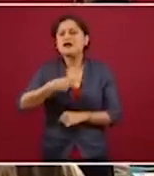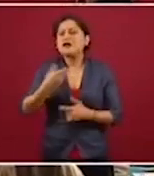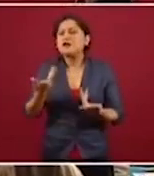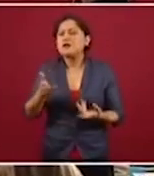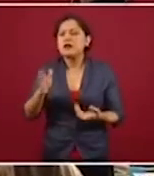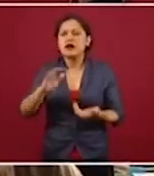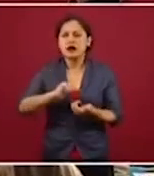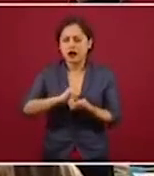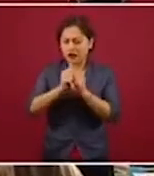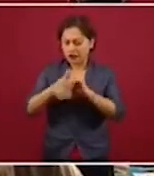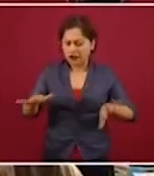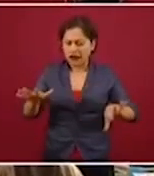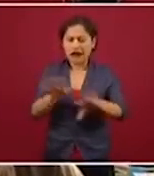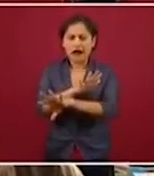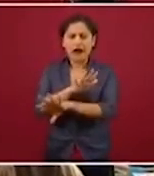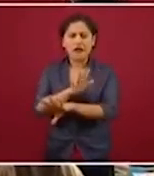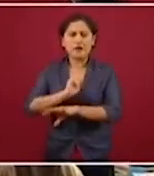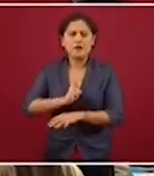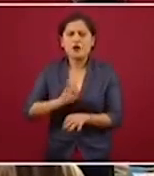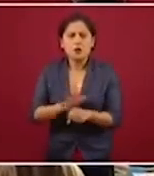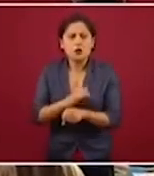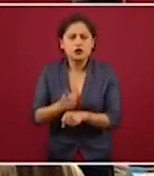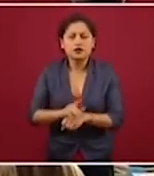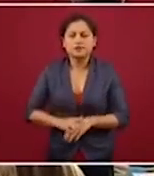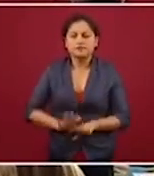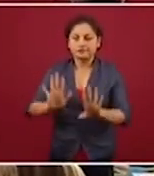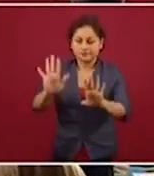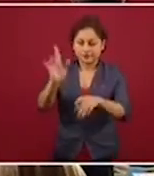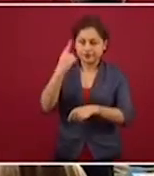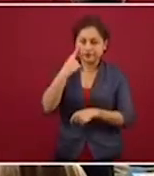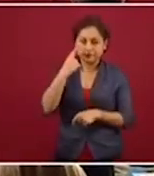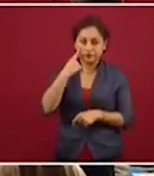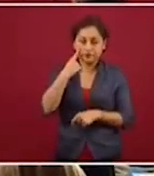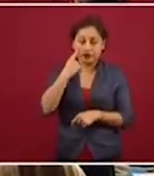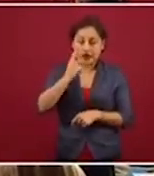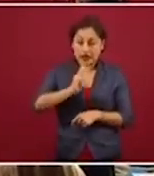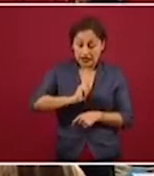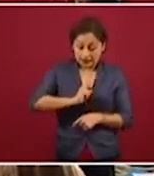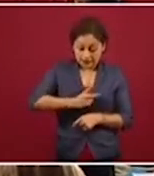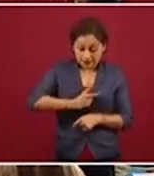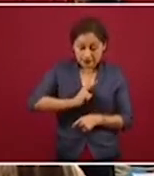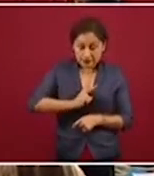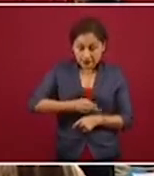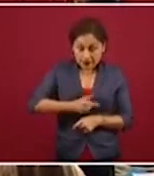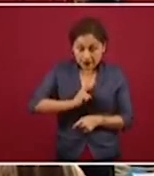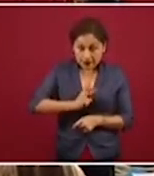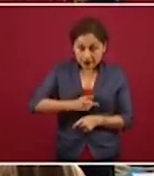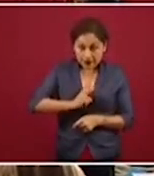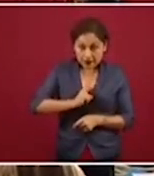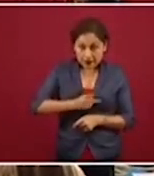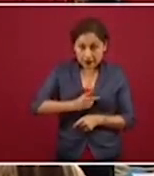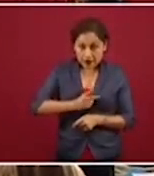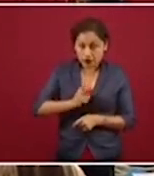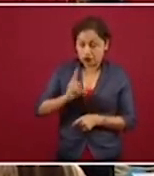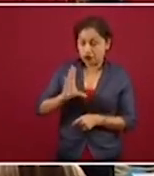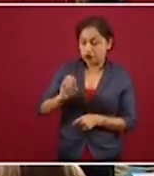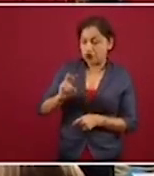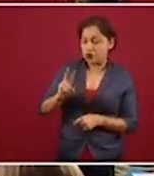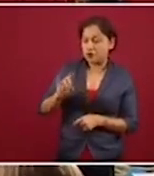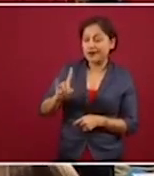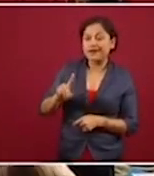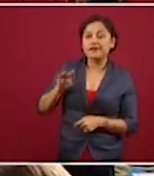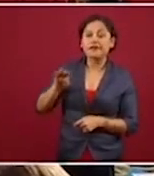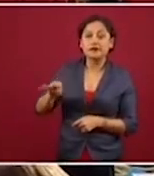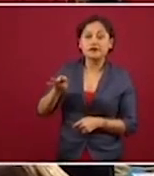este virus fue su origen el origen para esta epidemia no está basado en una mutación ya hemos